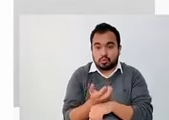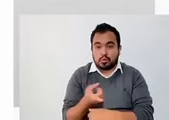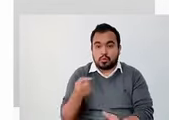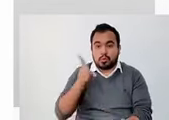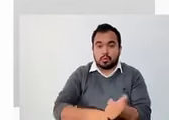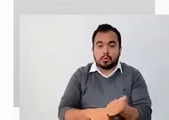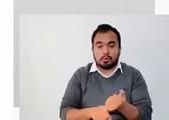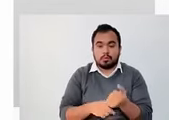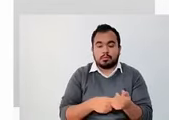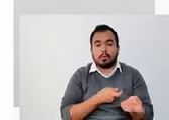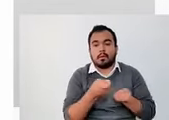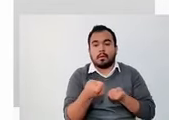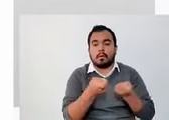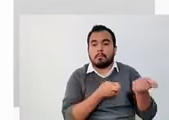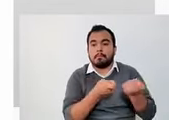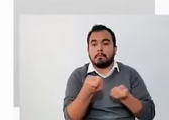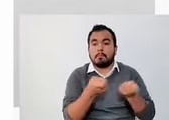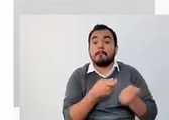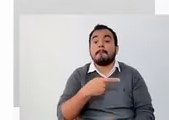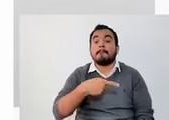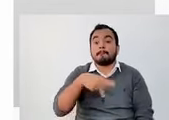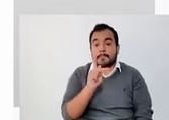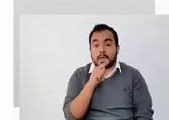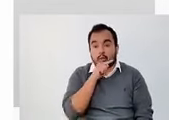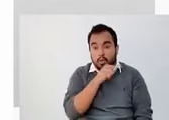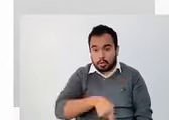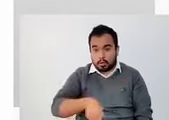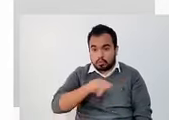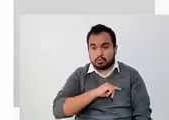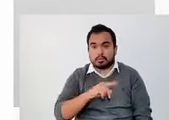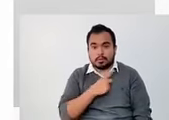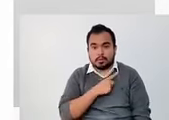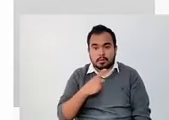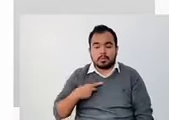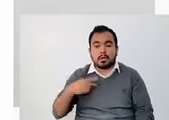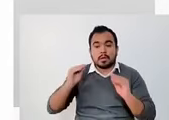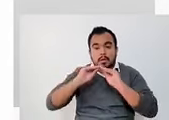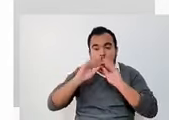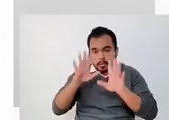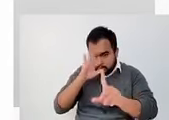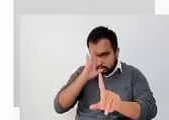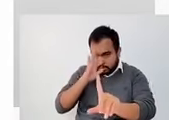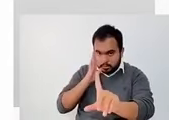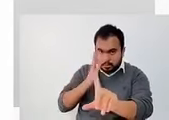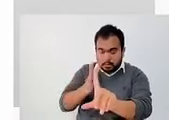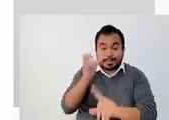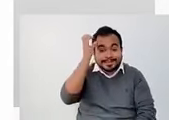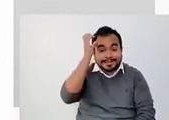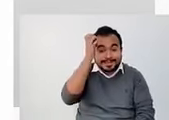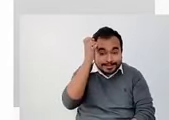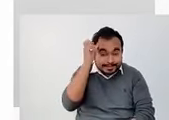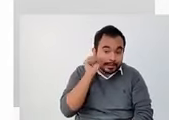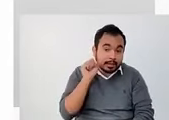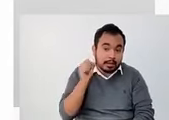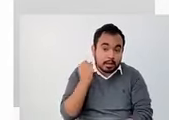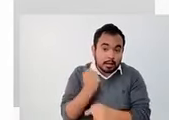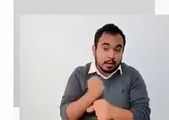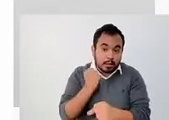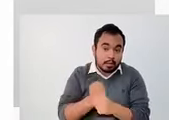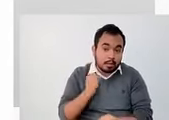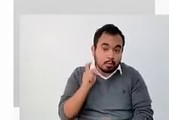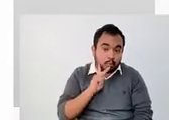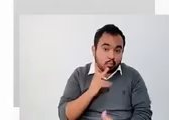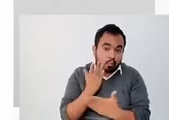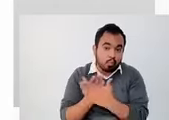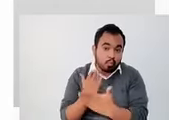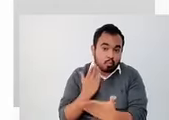domesticado. Pero ellos sí que tenían claro que había que mirar a lo que nos decían las ciencias empíricas. Claro, eran las de la época. Hoy uno se lee Law